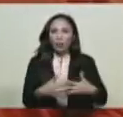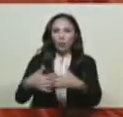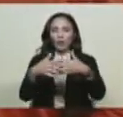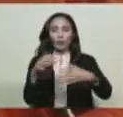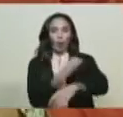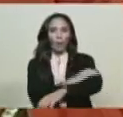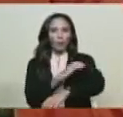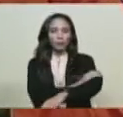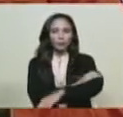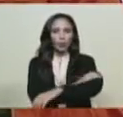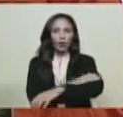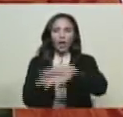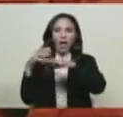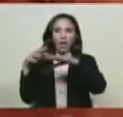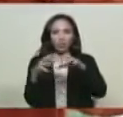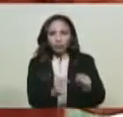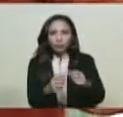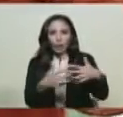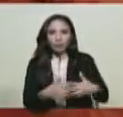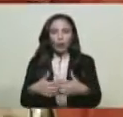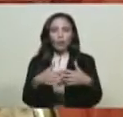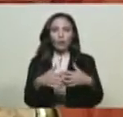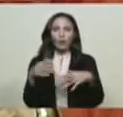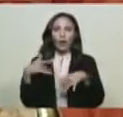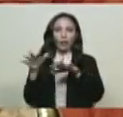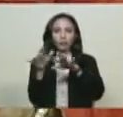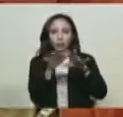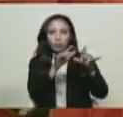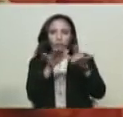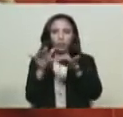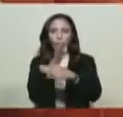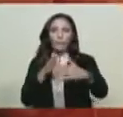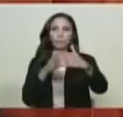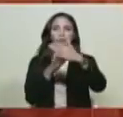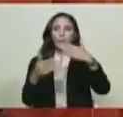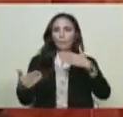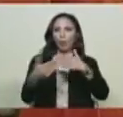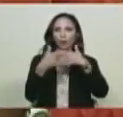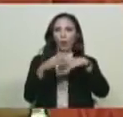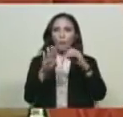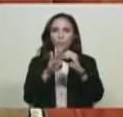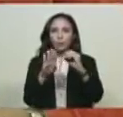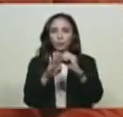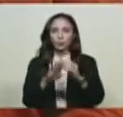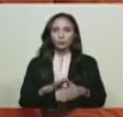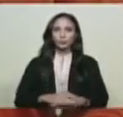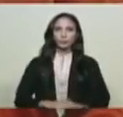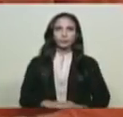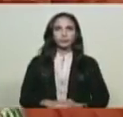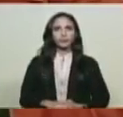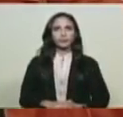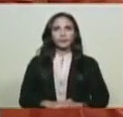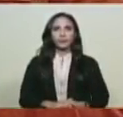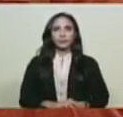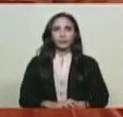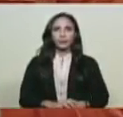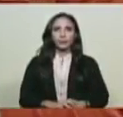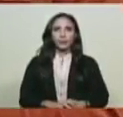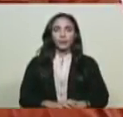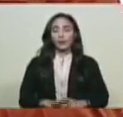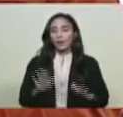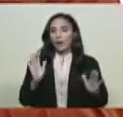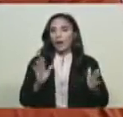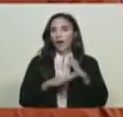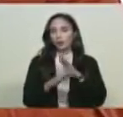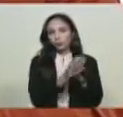gobierno imperialista de Estados Unidos, tratar de contener al Petro. Lo que yo te puedo decir hoy, los próximos días, voy a